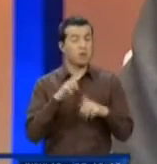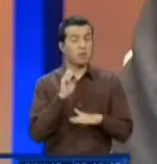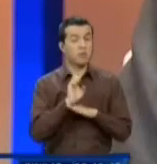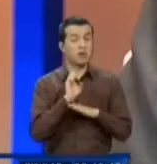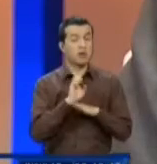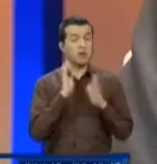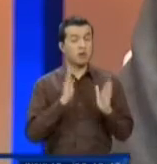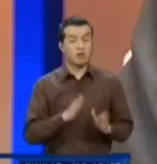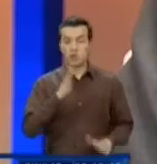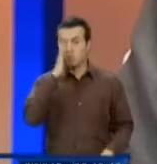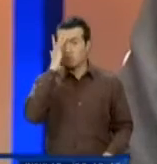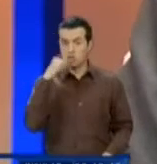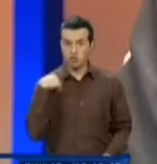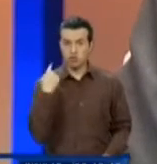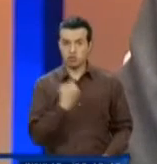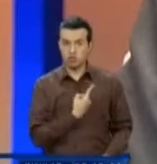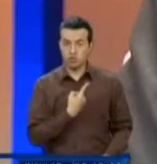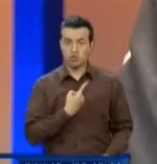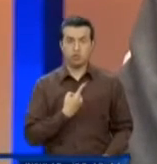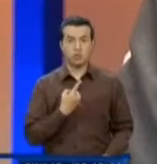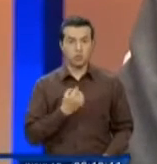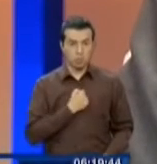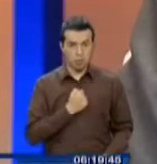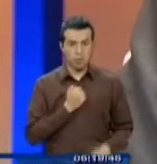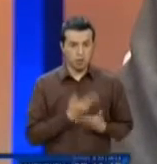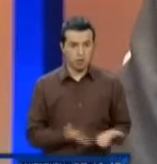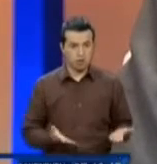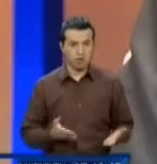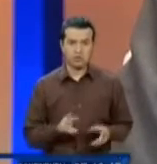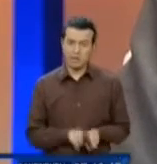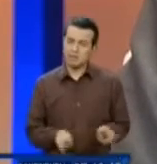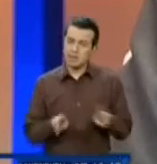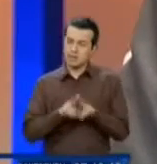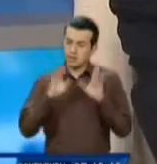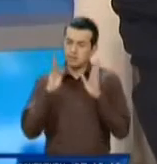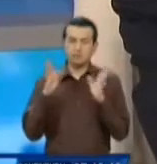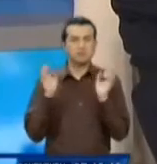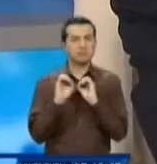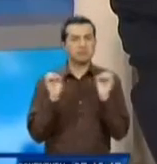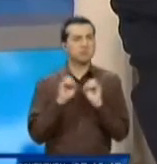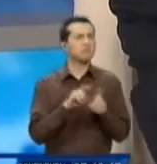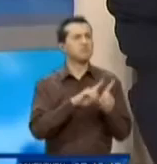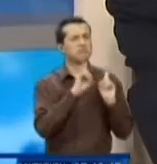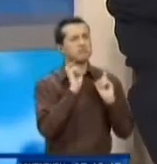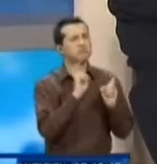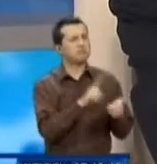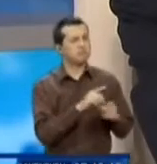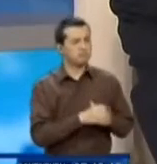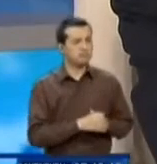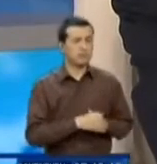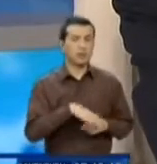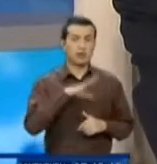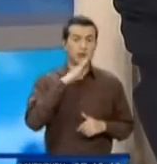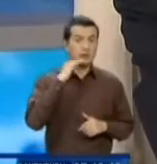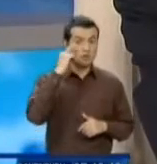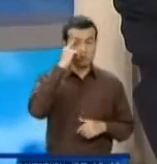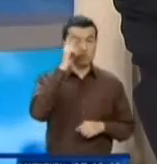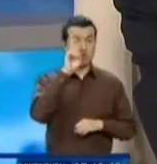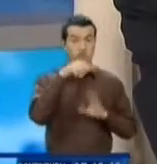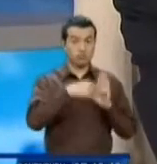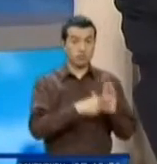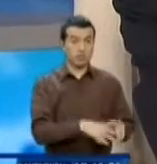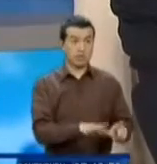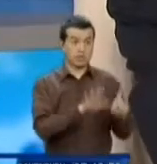que nosotros no valoramos lo que tenemos. Pero te pregunto, ¿es el Rafael Correa del